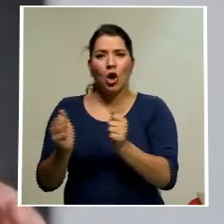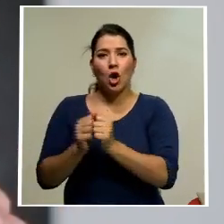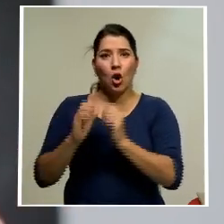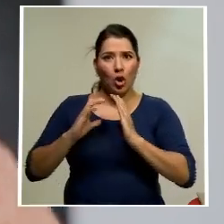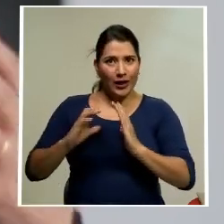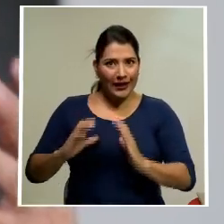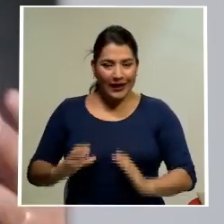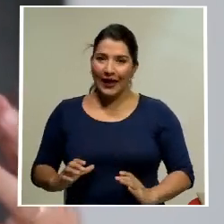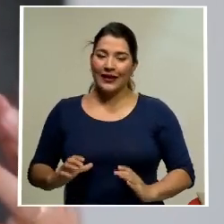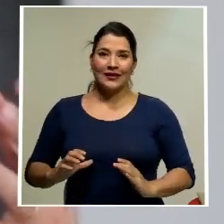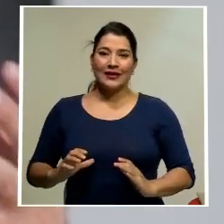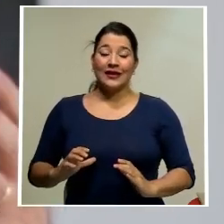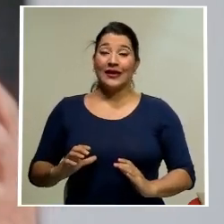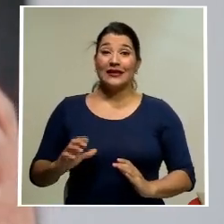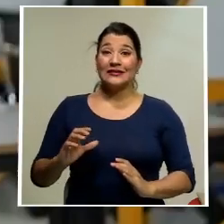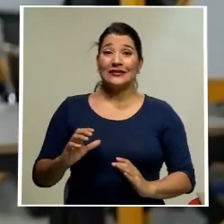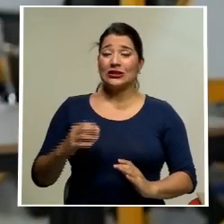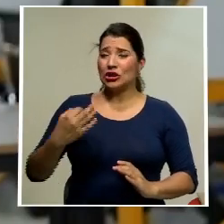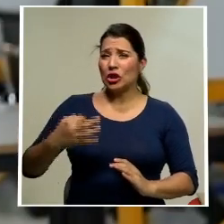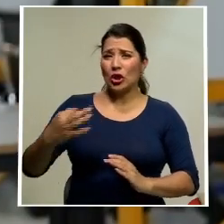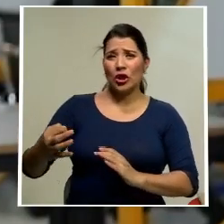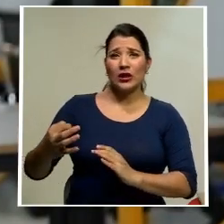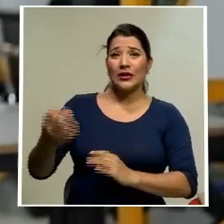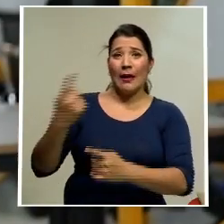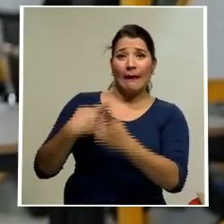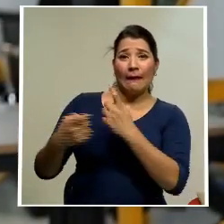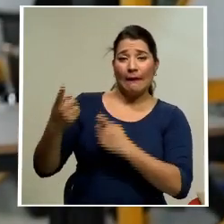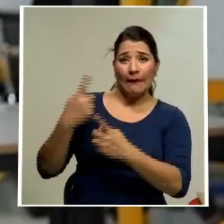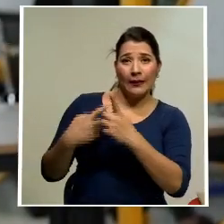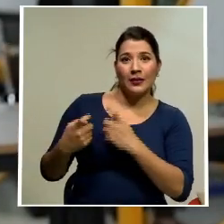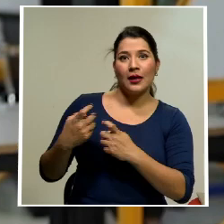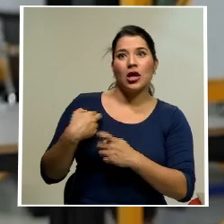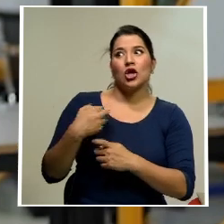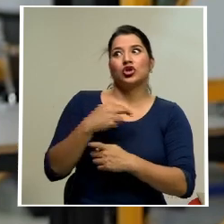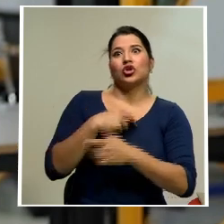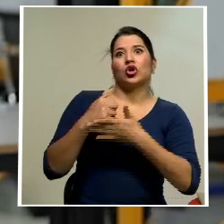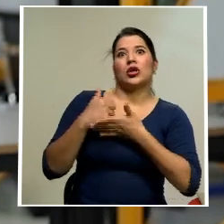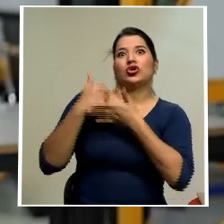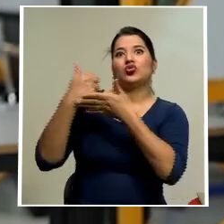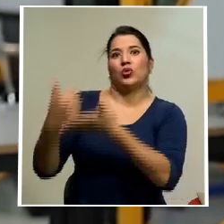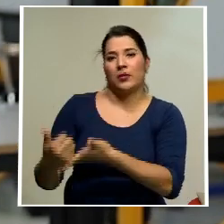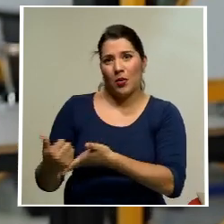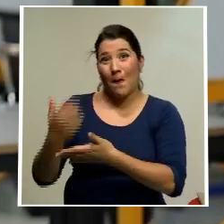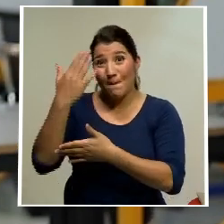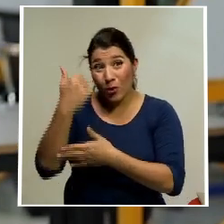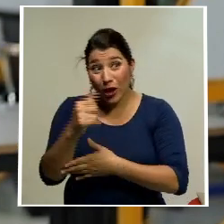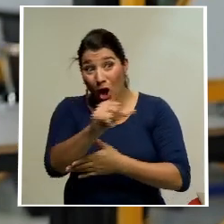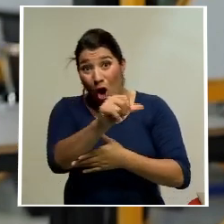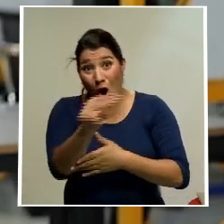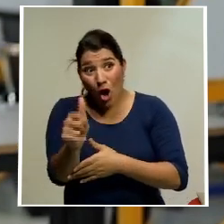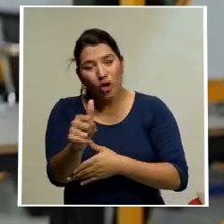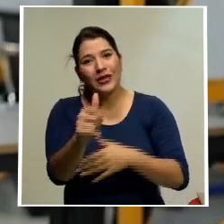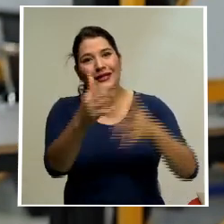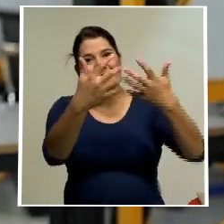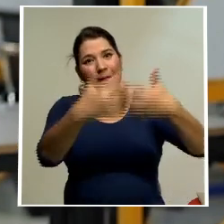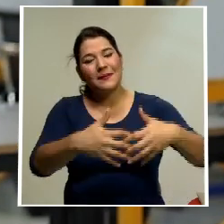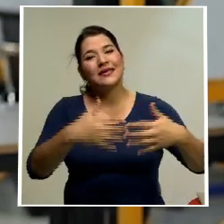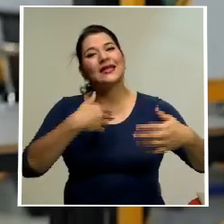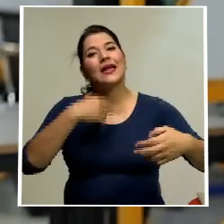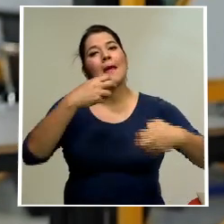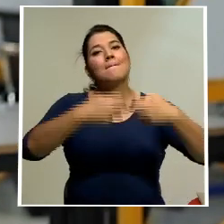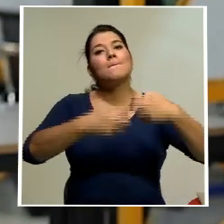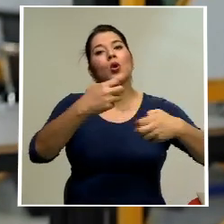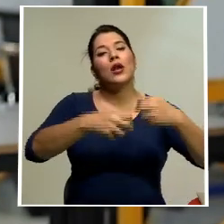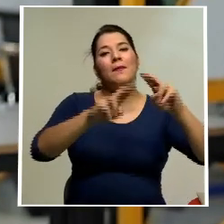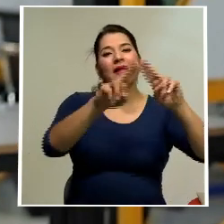consultas solicitando le rescatemos, porque con otros proveedores tienen problemas en internet en sus casas, en